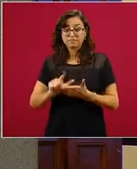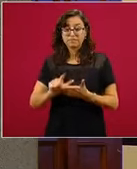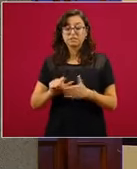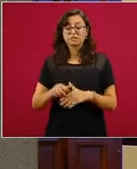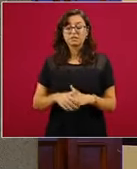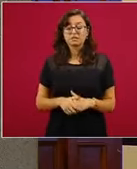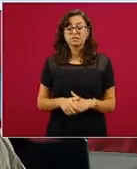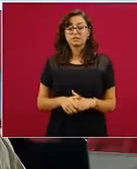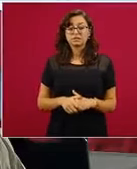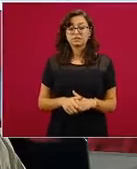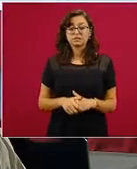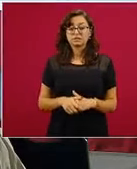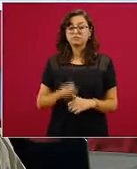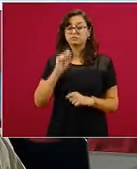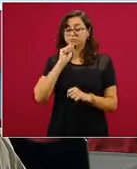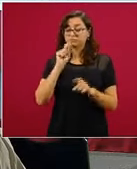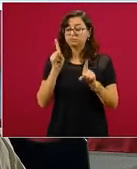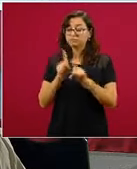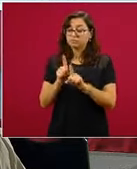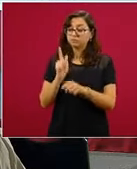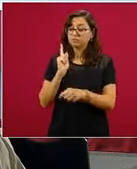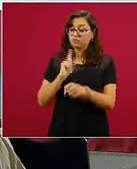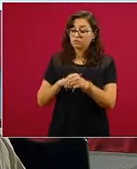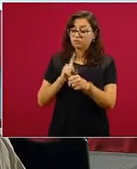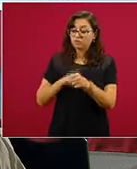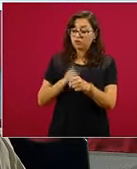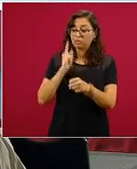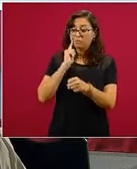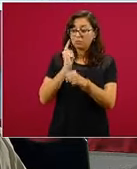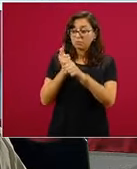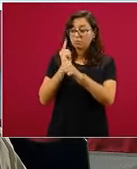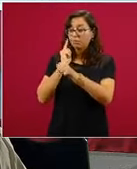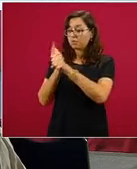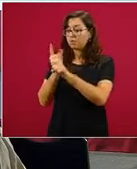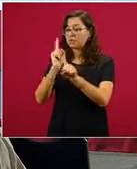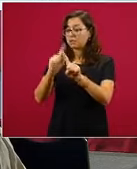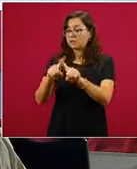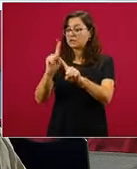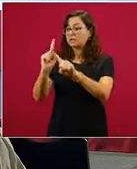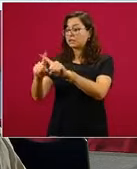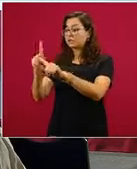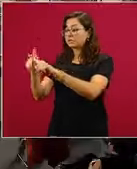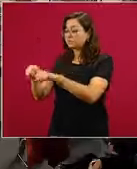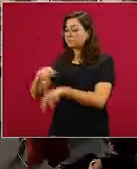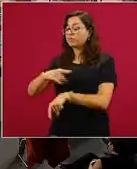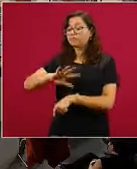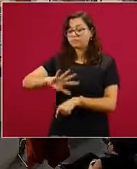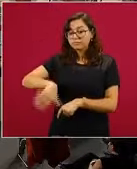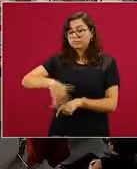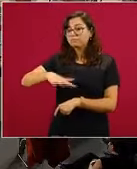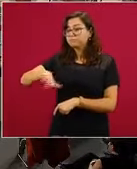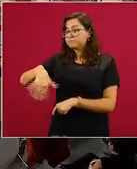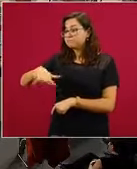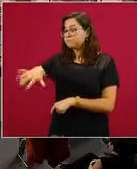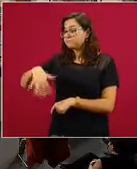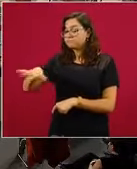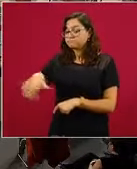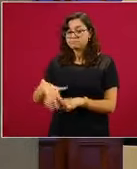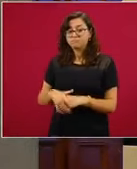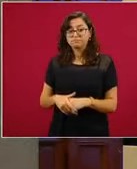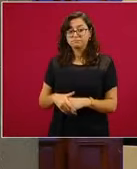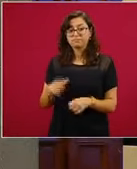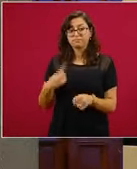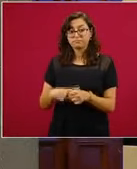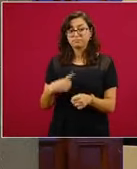y la búsqueda activa de casos probables como diagnósticos diferenciales en este caso, en esta